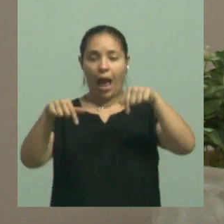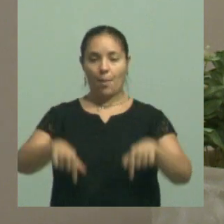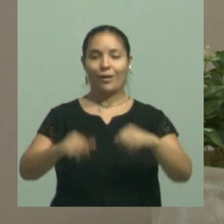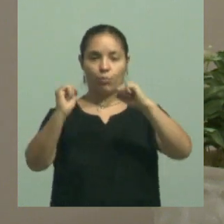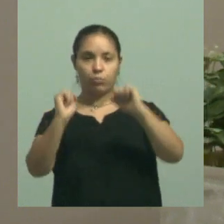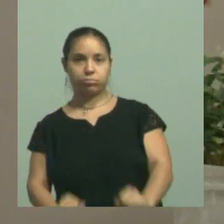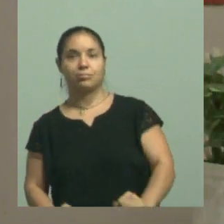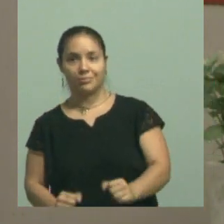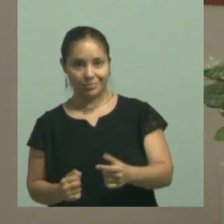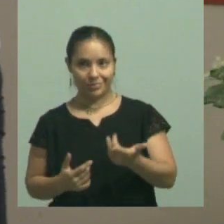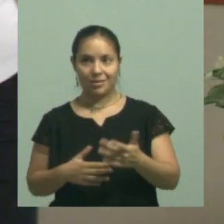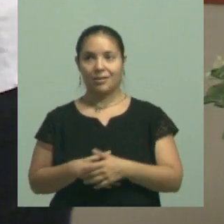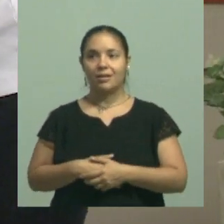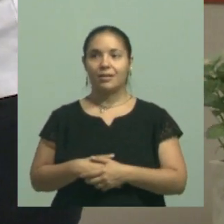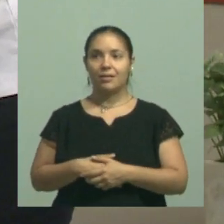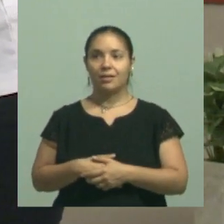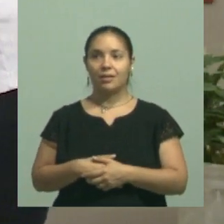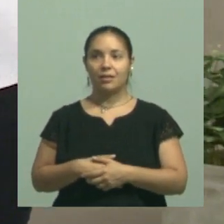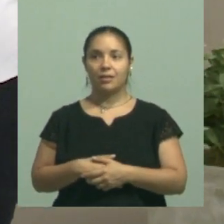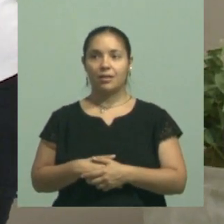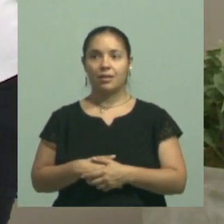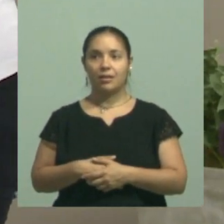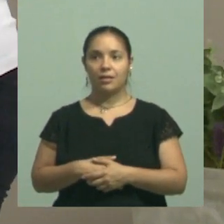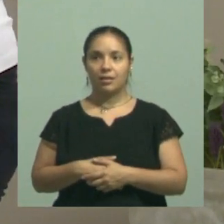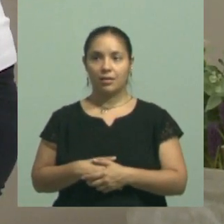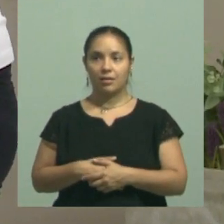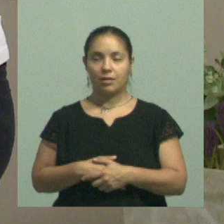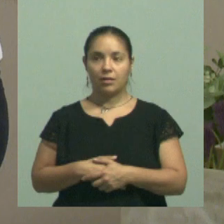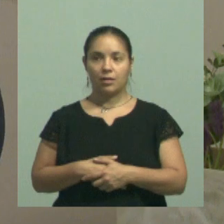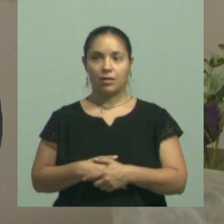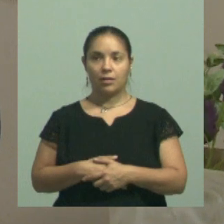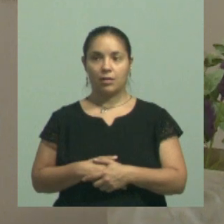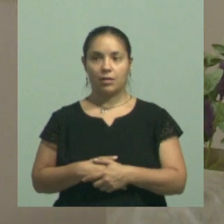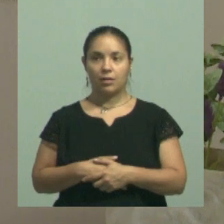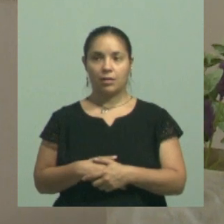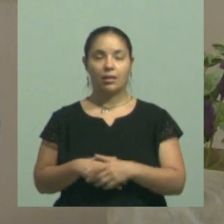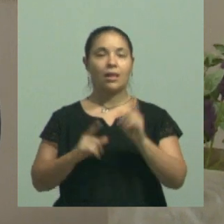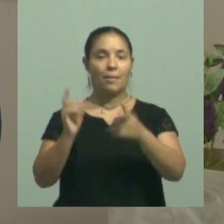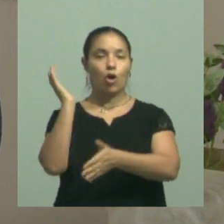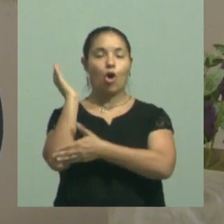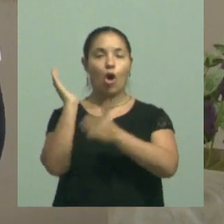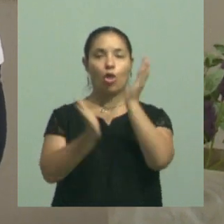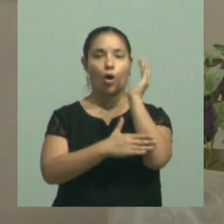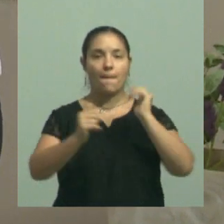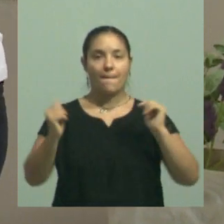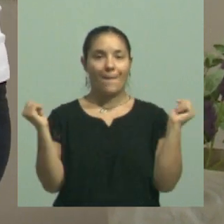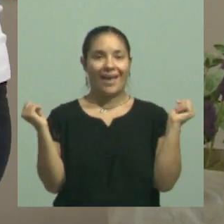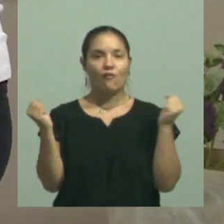así. Yo lo que hago es tirar hacia arriba. Y lo importante es que mis codos se peguen a mí para que me den fuerza.